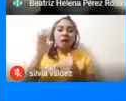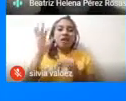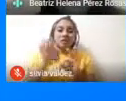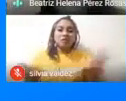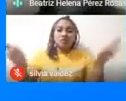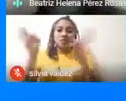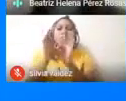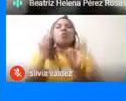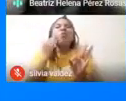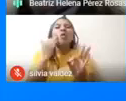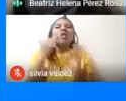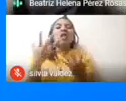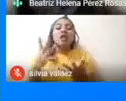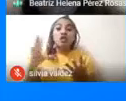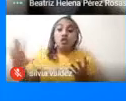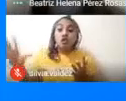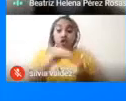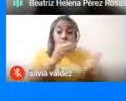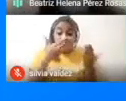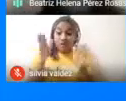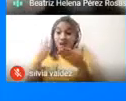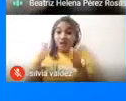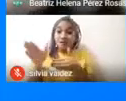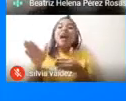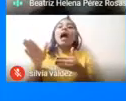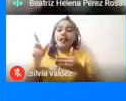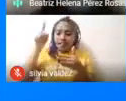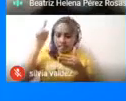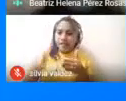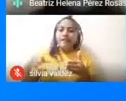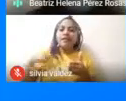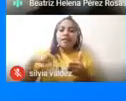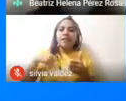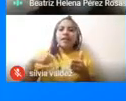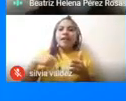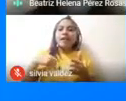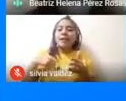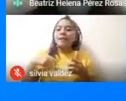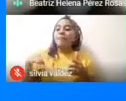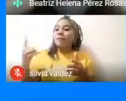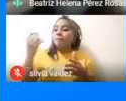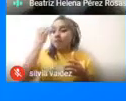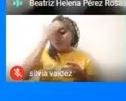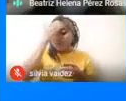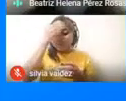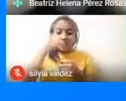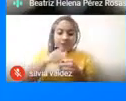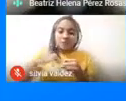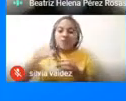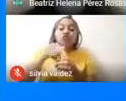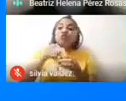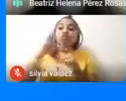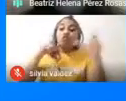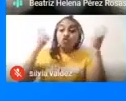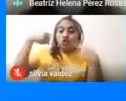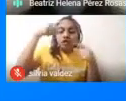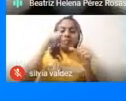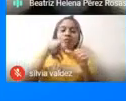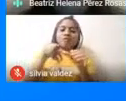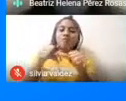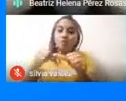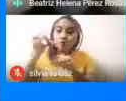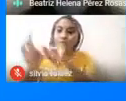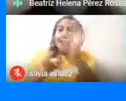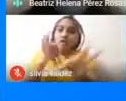importante, es cuando hablamos de que toda planificación debe tener un eje transversal de turismo sostenible. Finalmente, el turismo no